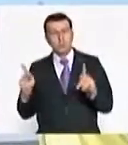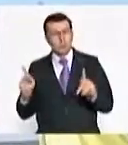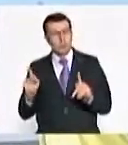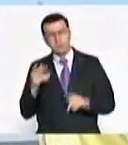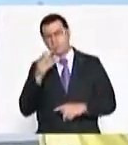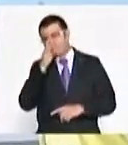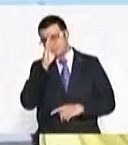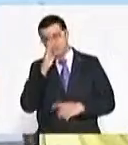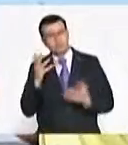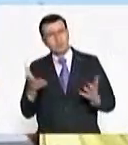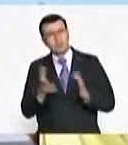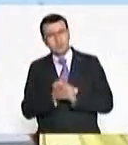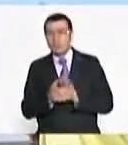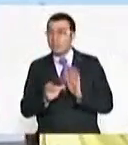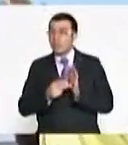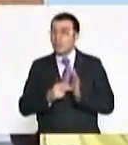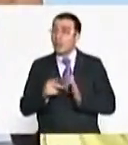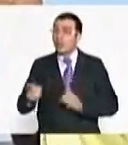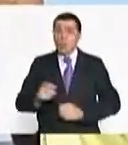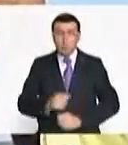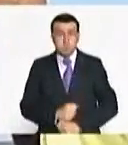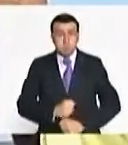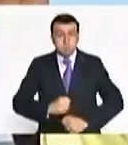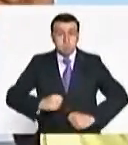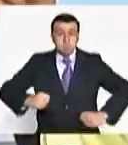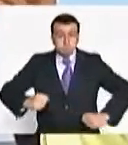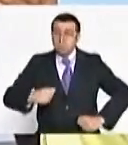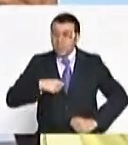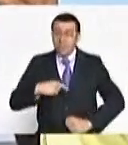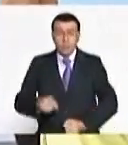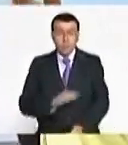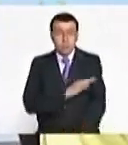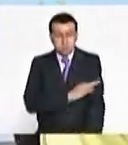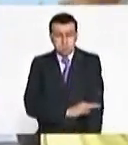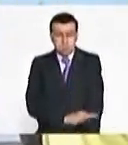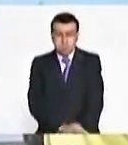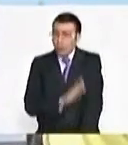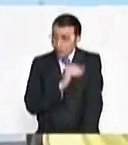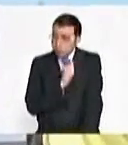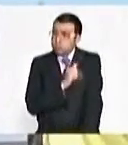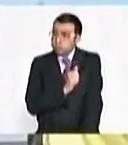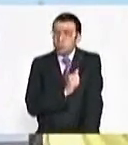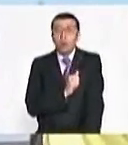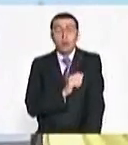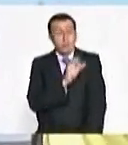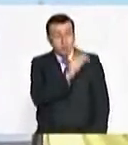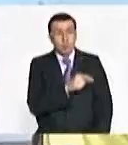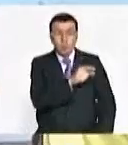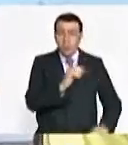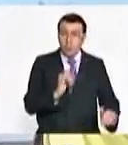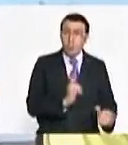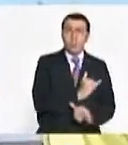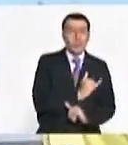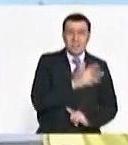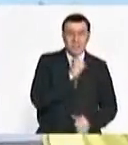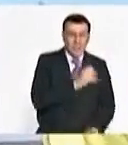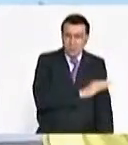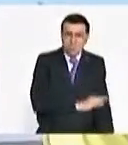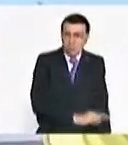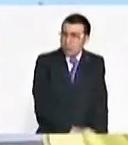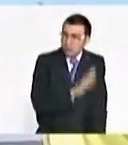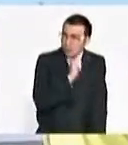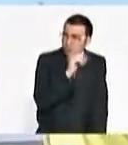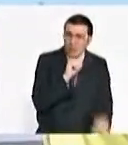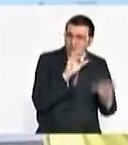Entonces, el hecho de que yo sea gordo, ¿tengo que tener los colesteroles y triglicéridos altos o la persona flaca viceversa? Expliquemos un